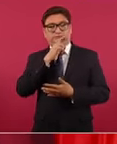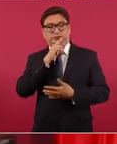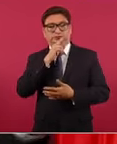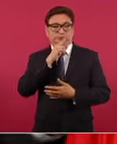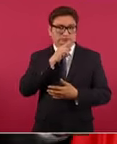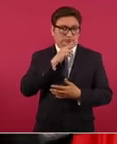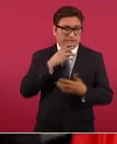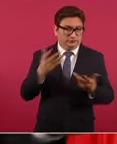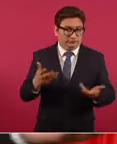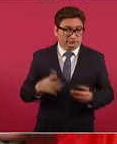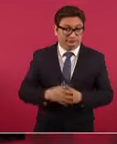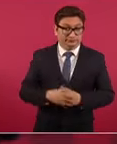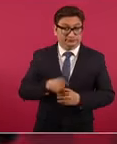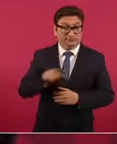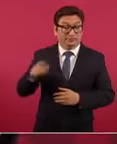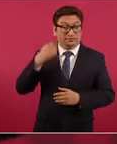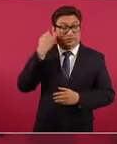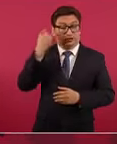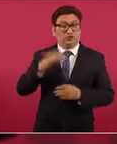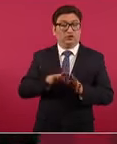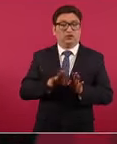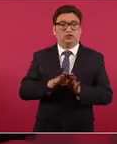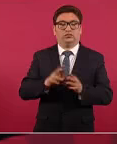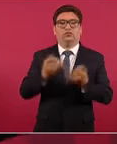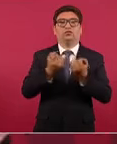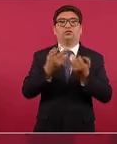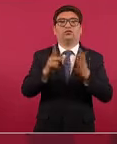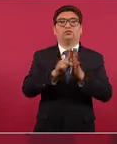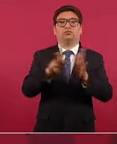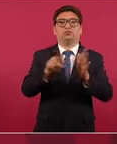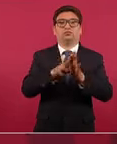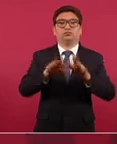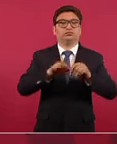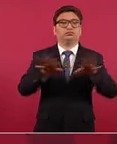imagínense cómo están los periodistas